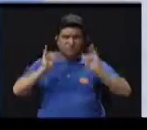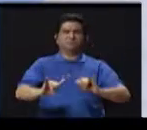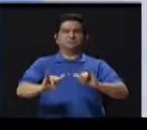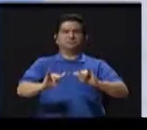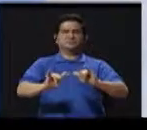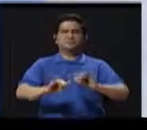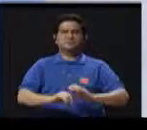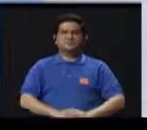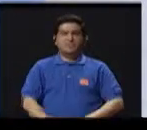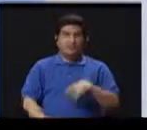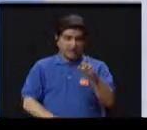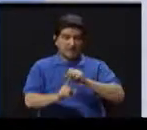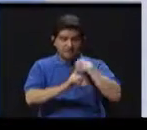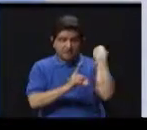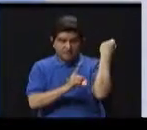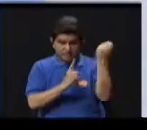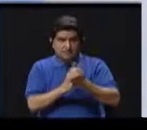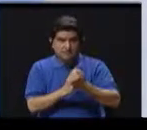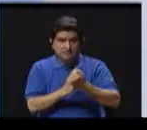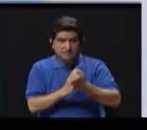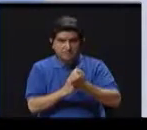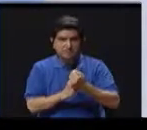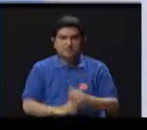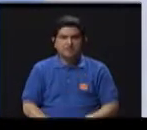Entonces eso fue una cosa